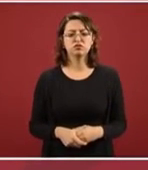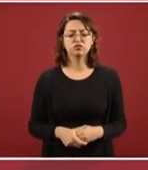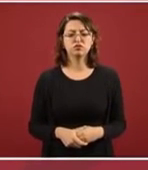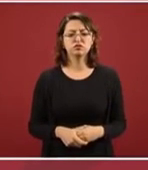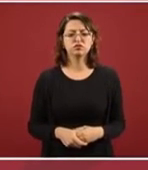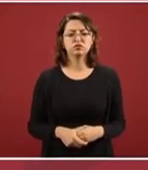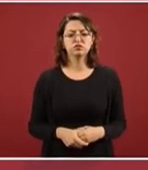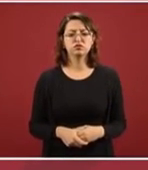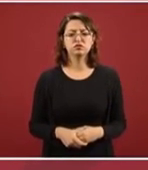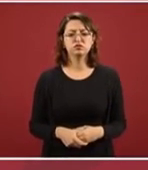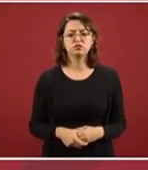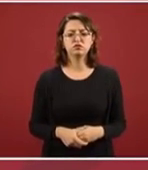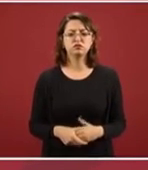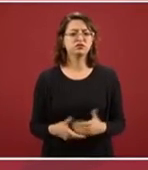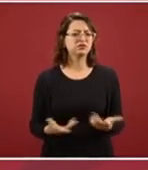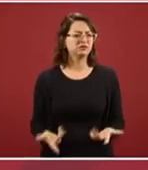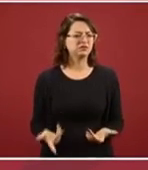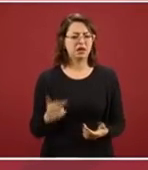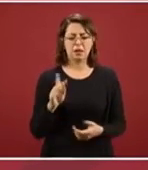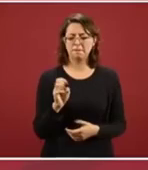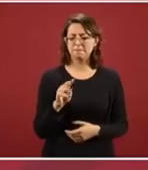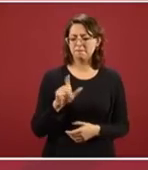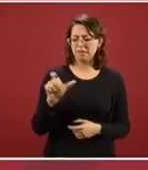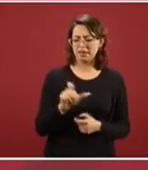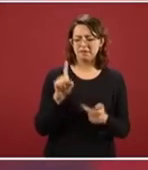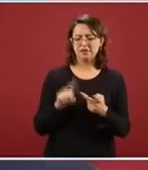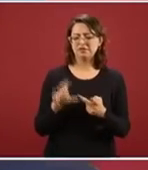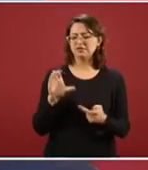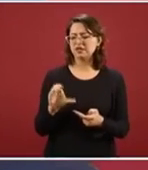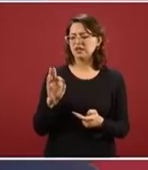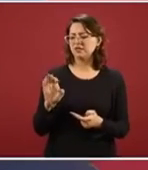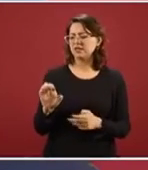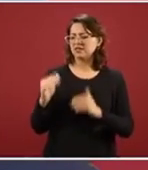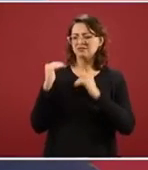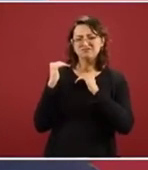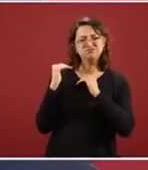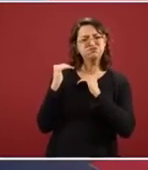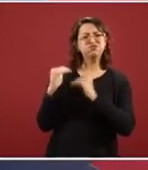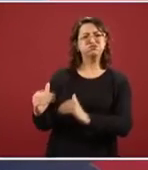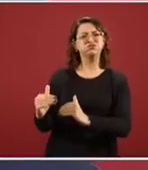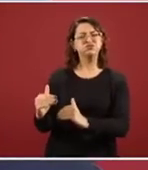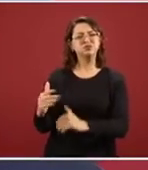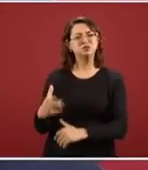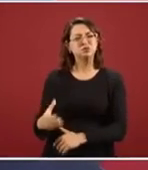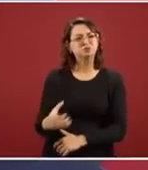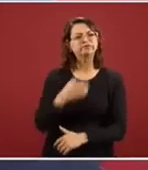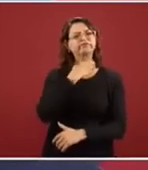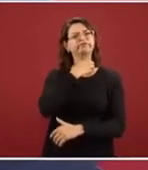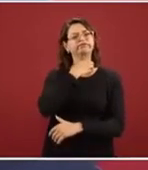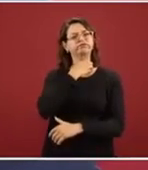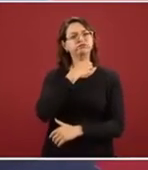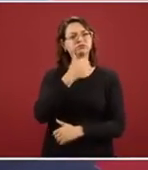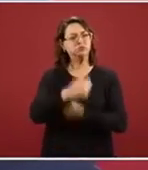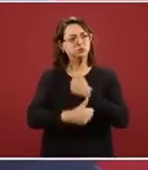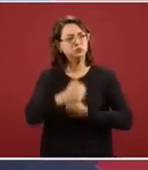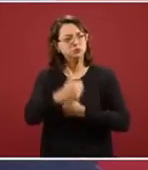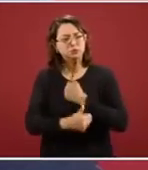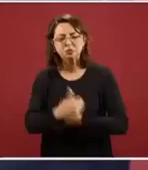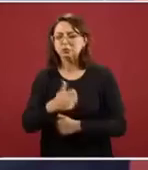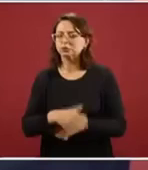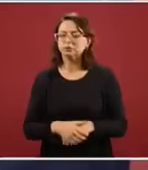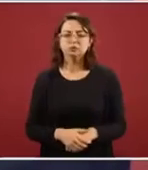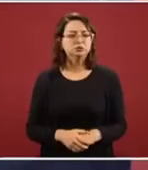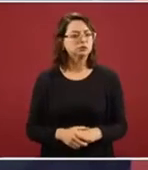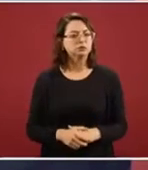había limitado mucho a Pemex y a la Comisión Federal de Electricidad, ¿sí?, para participar en el mercado, porque